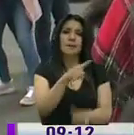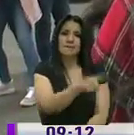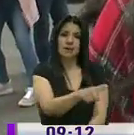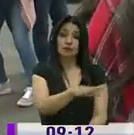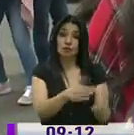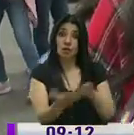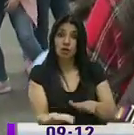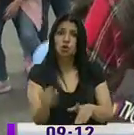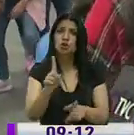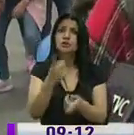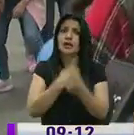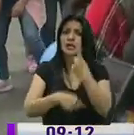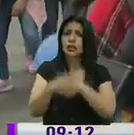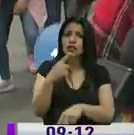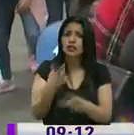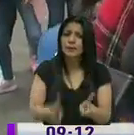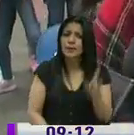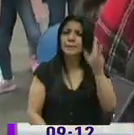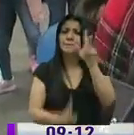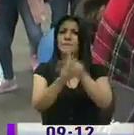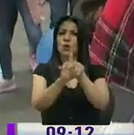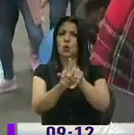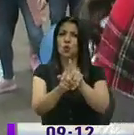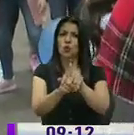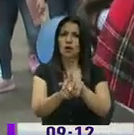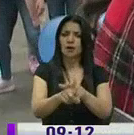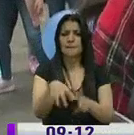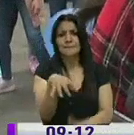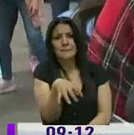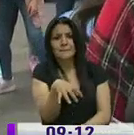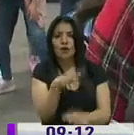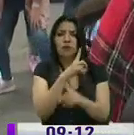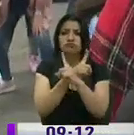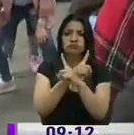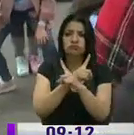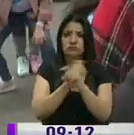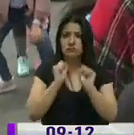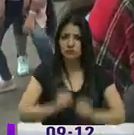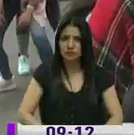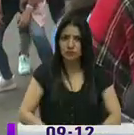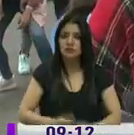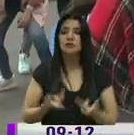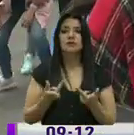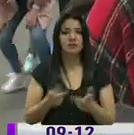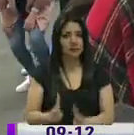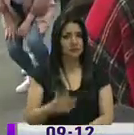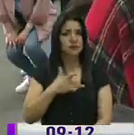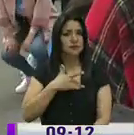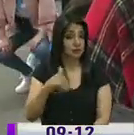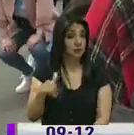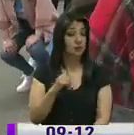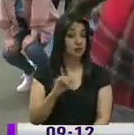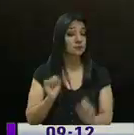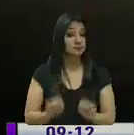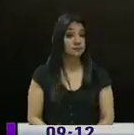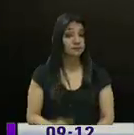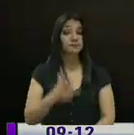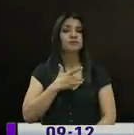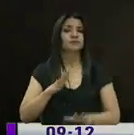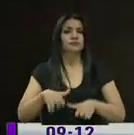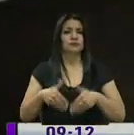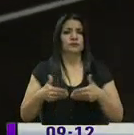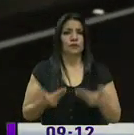son muertos hay víctimas que ha terminado con parálisis o en sillas de ruedas y también vale la pena ponerse en los zapatos de ellos se